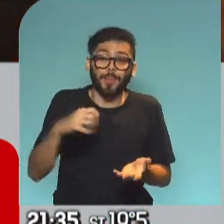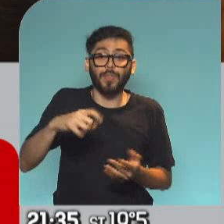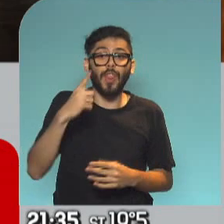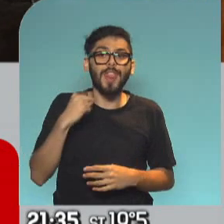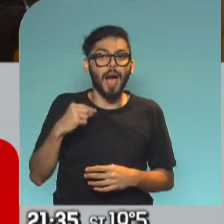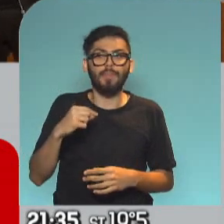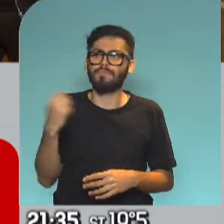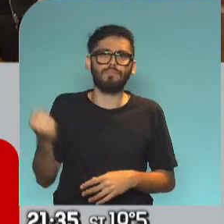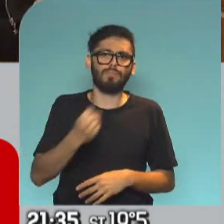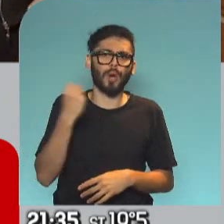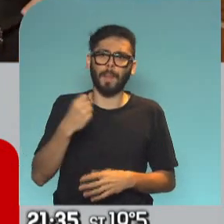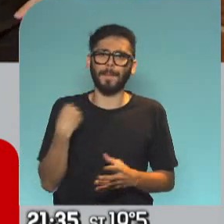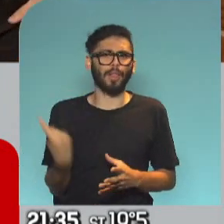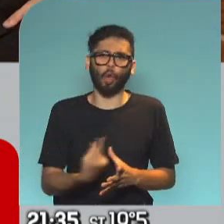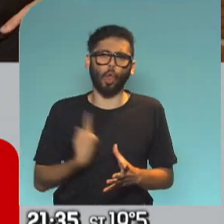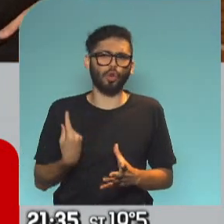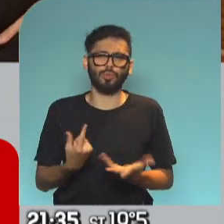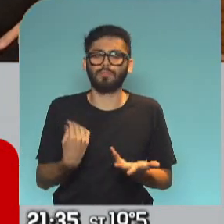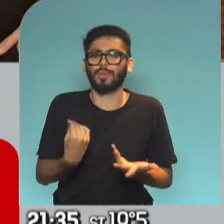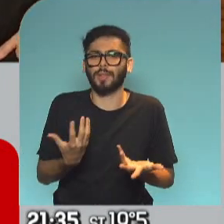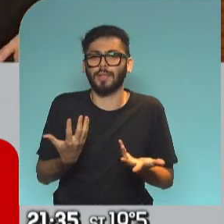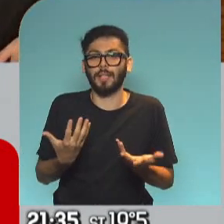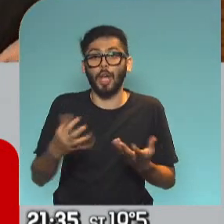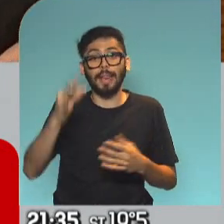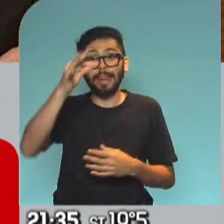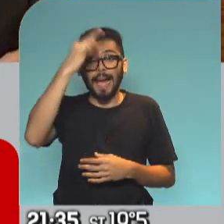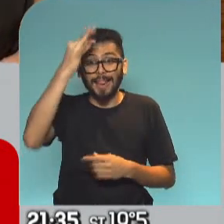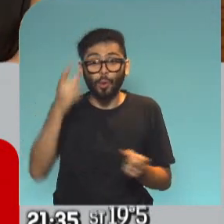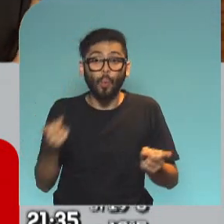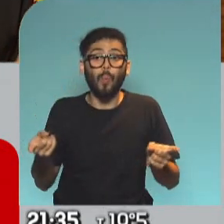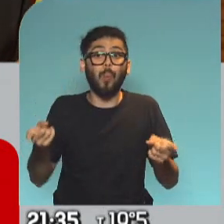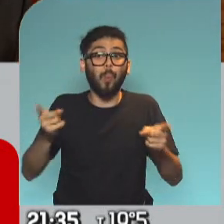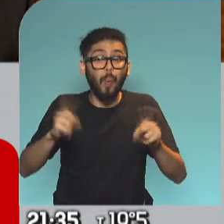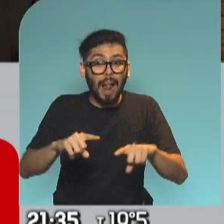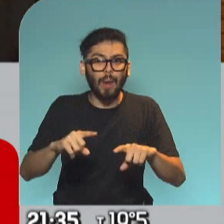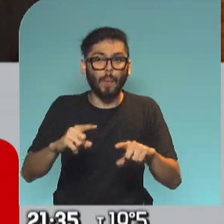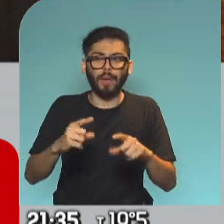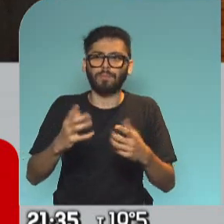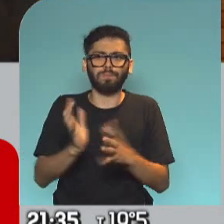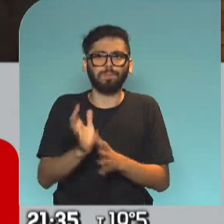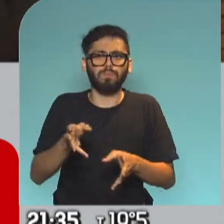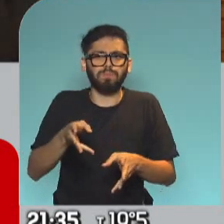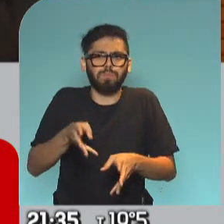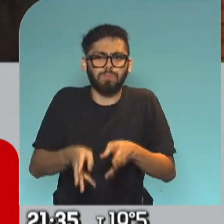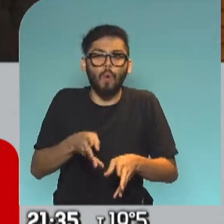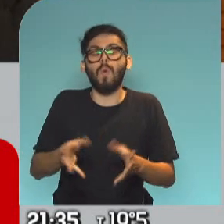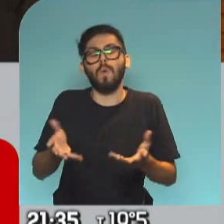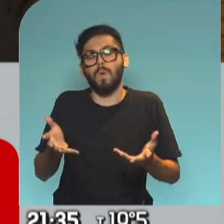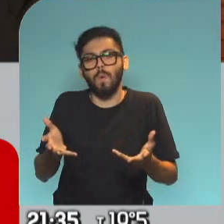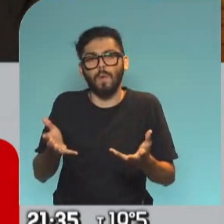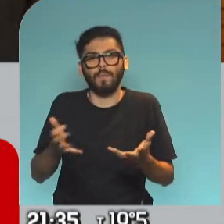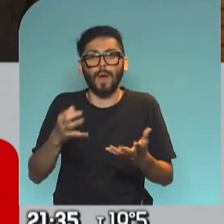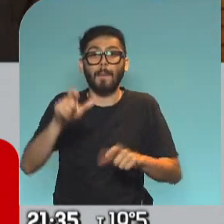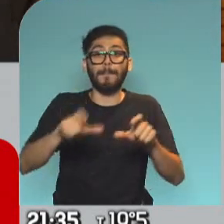la comunidad porque reactivar la actividad del teatro no solamente es una actividad que seguramente le va a hacer muy